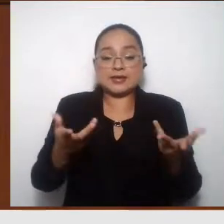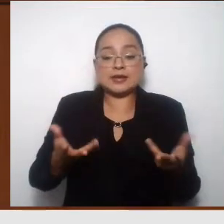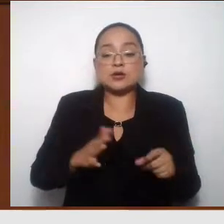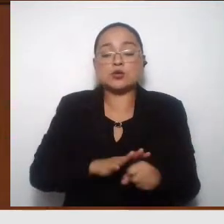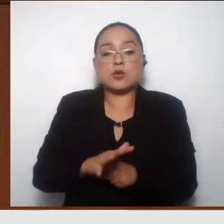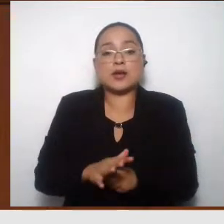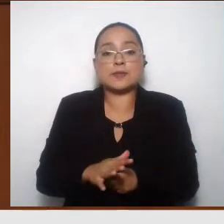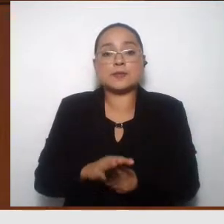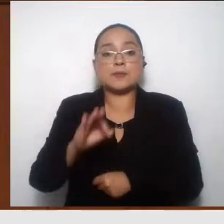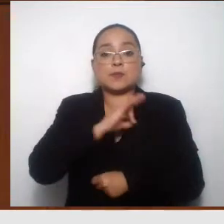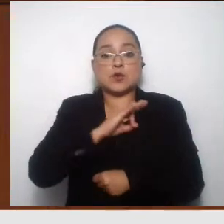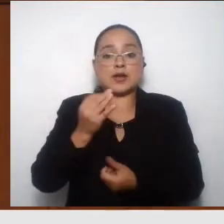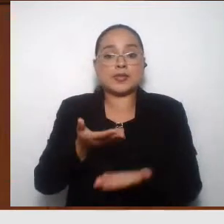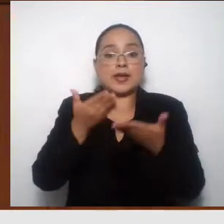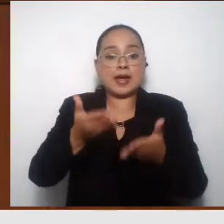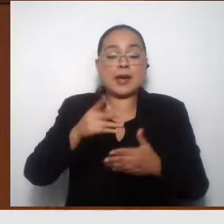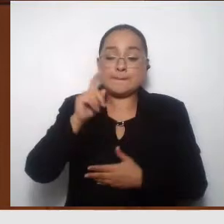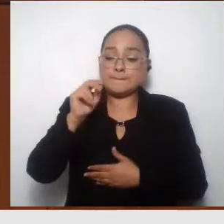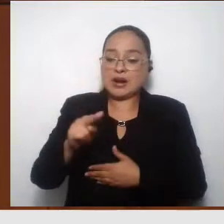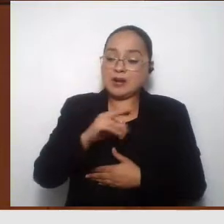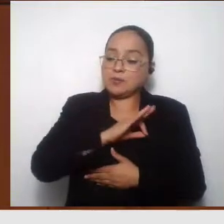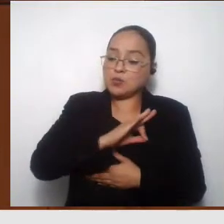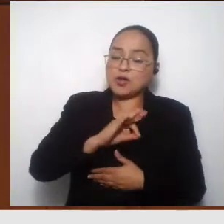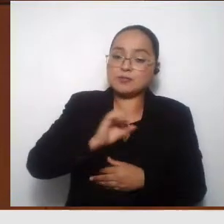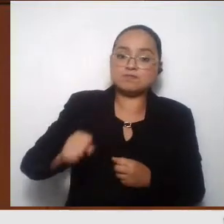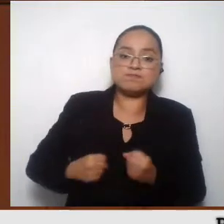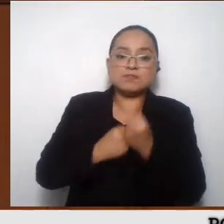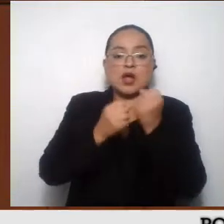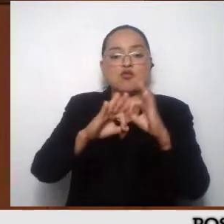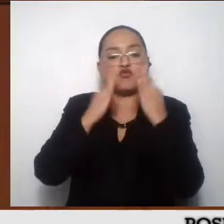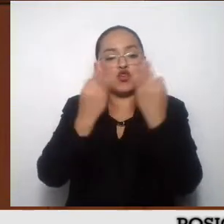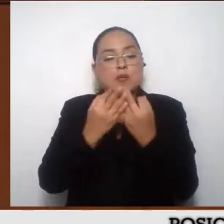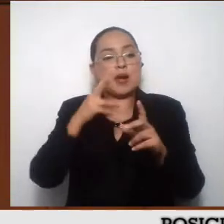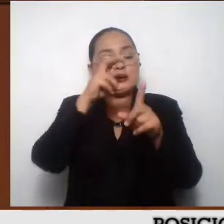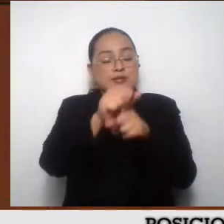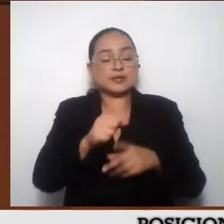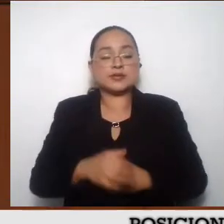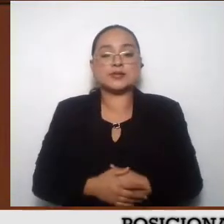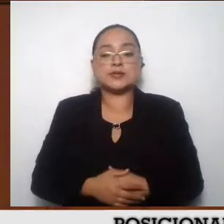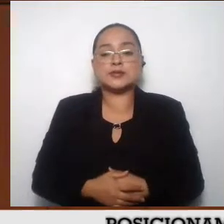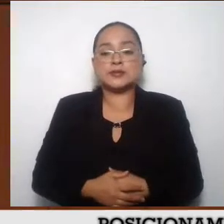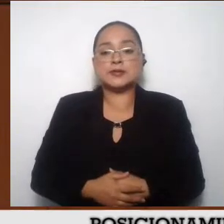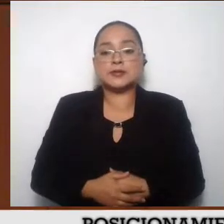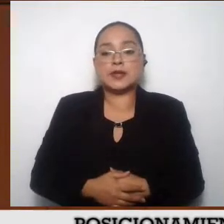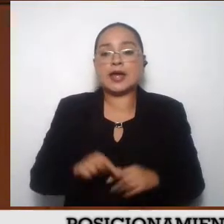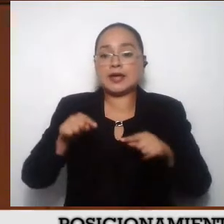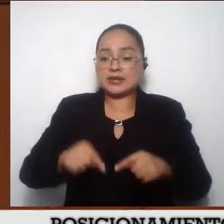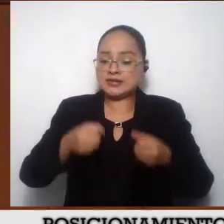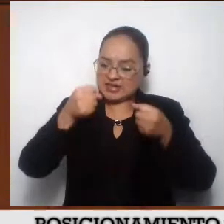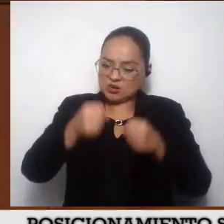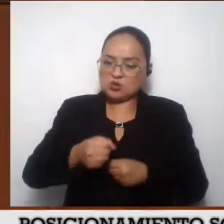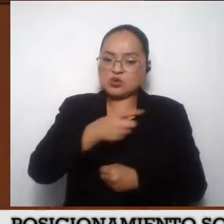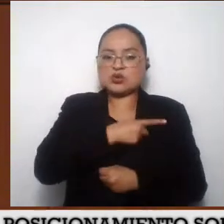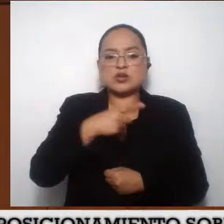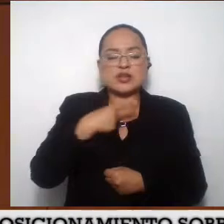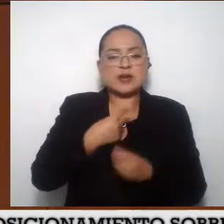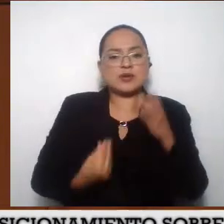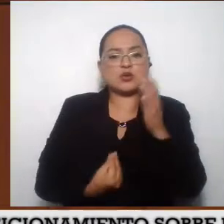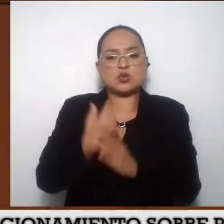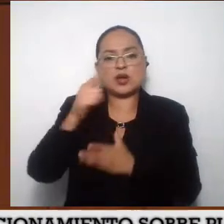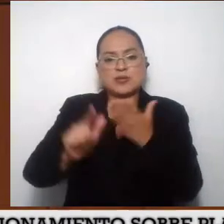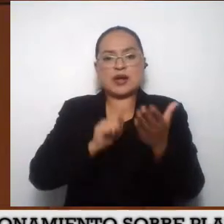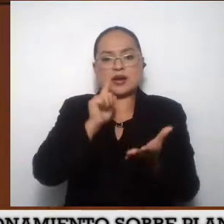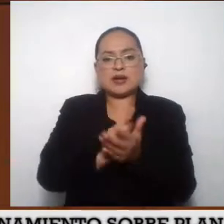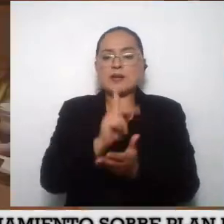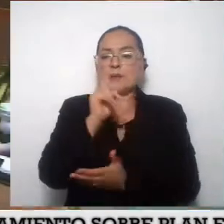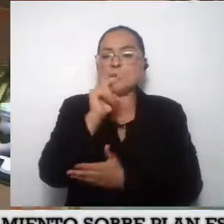herramientas a este plan. Necesitamos definitivamente una nueva ley de planeación en